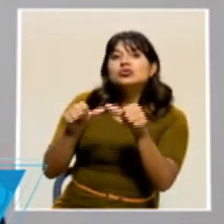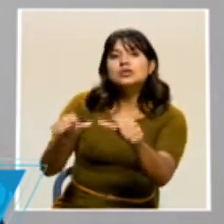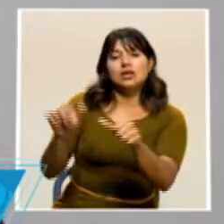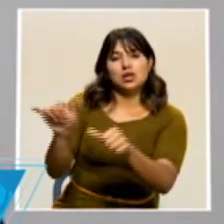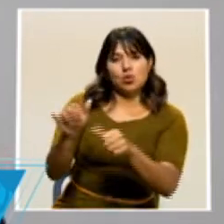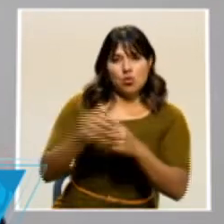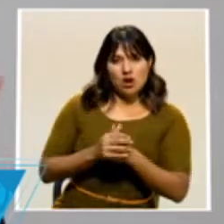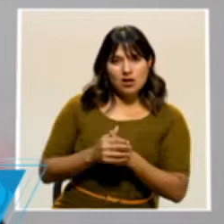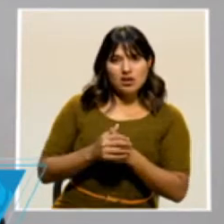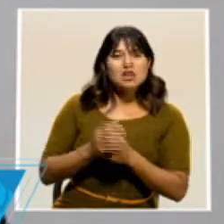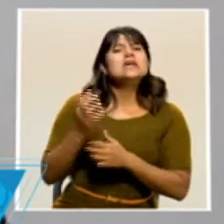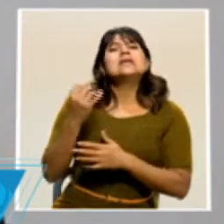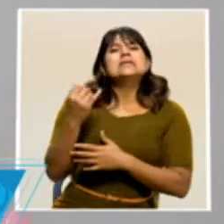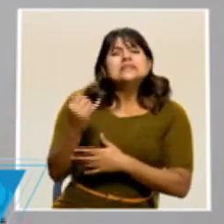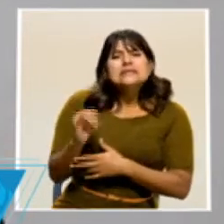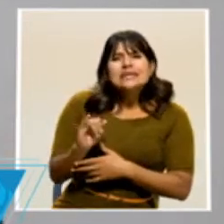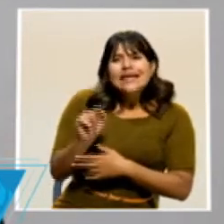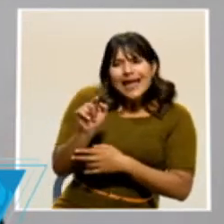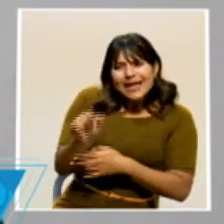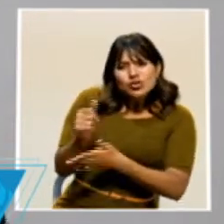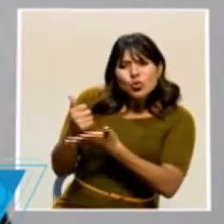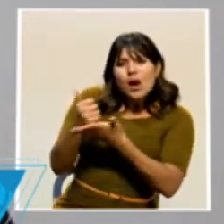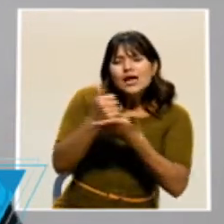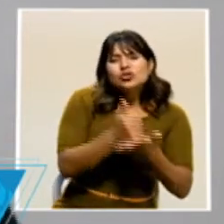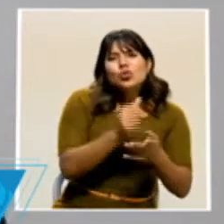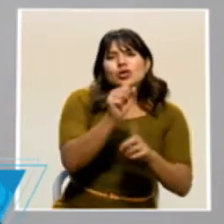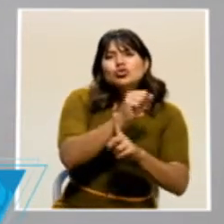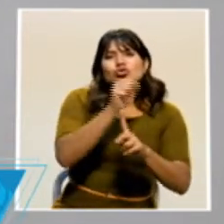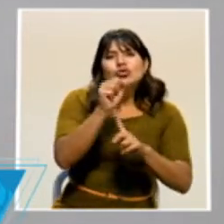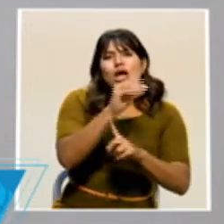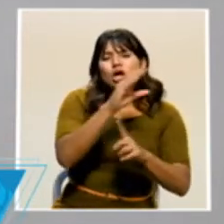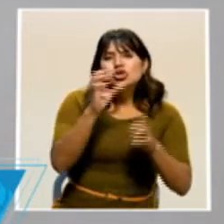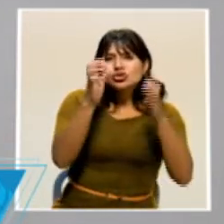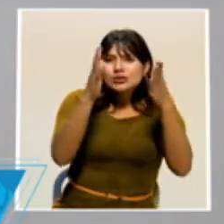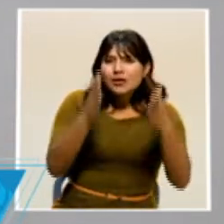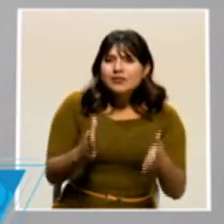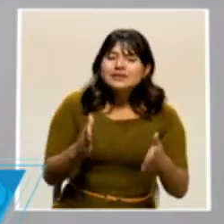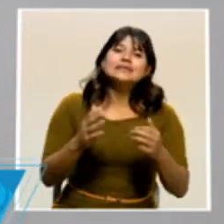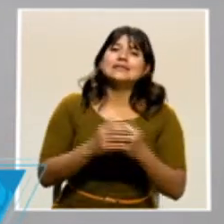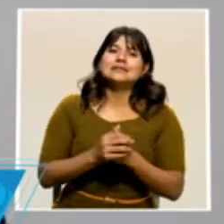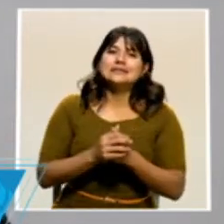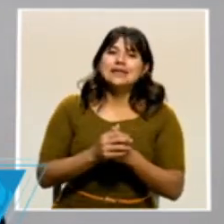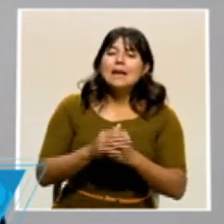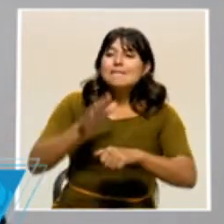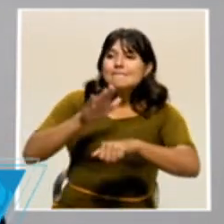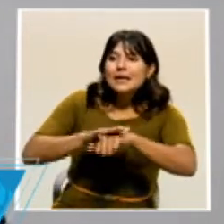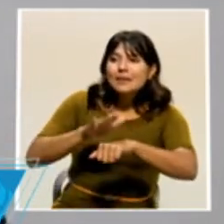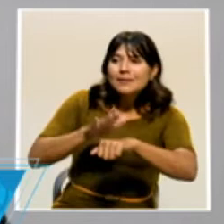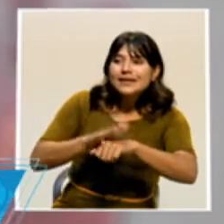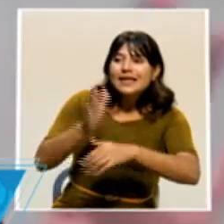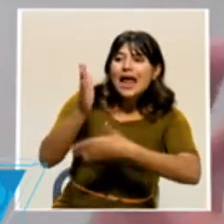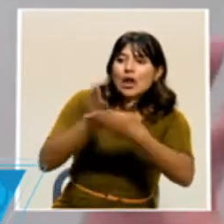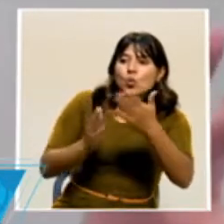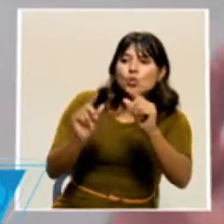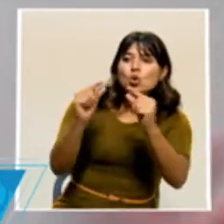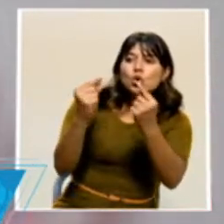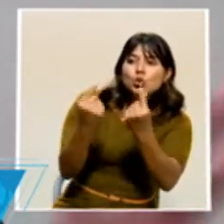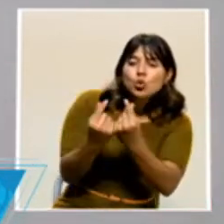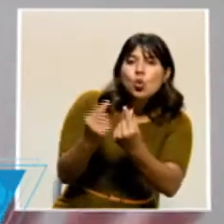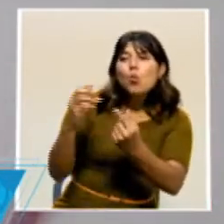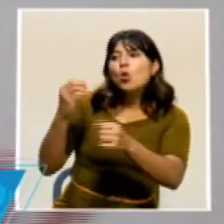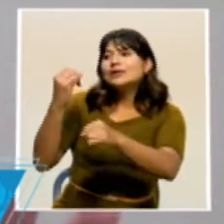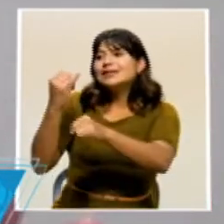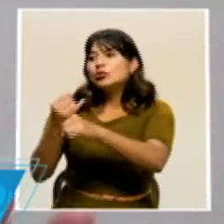la pena, si le retribuye a la sociedad costarricense exonerar ciertos grupos y sectores. No estamos diciendo que no